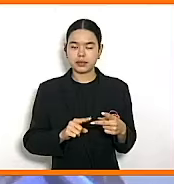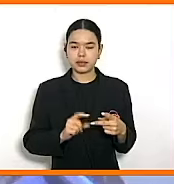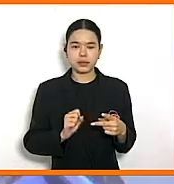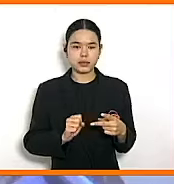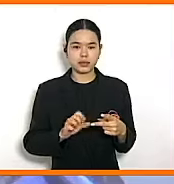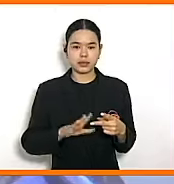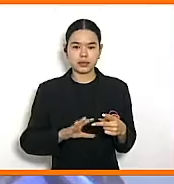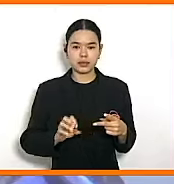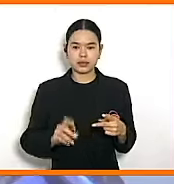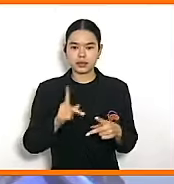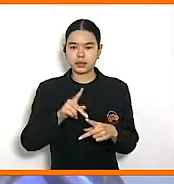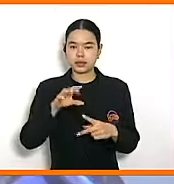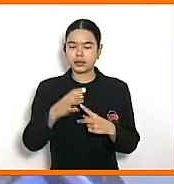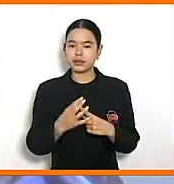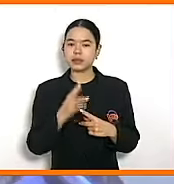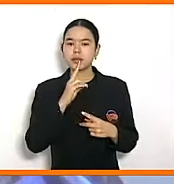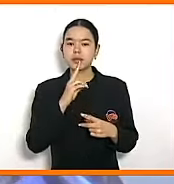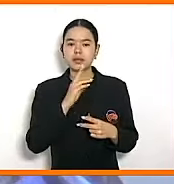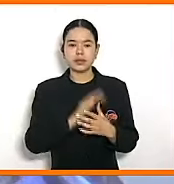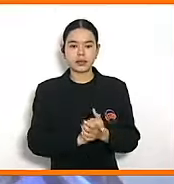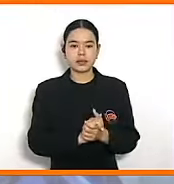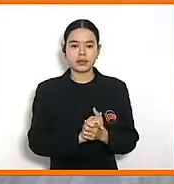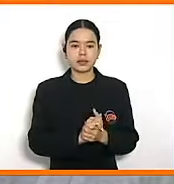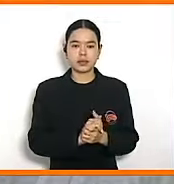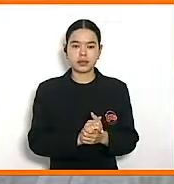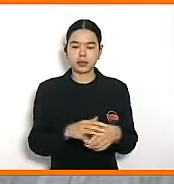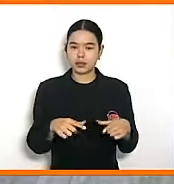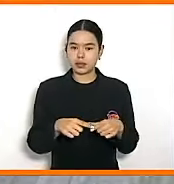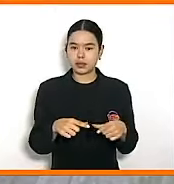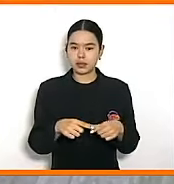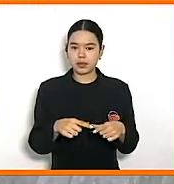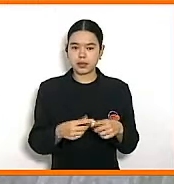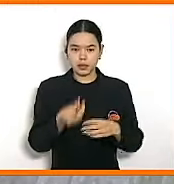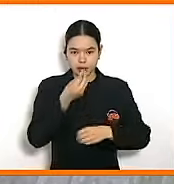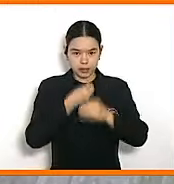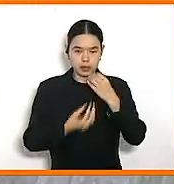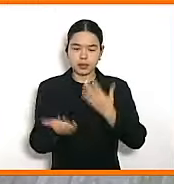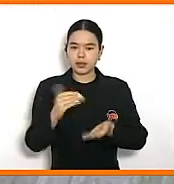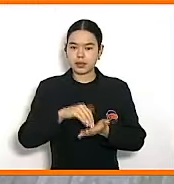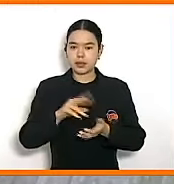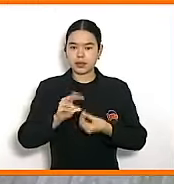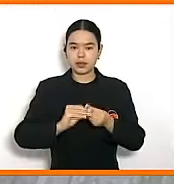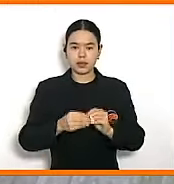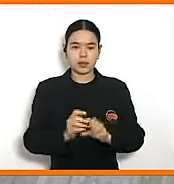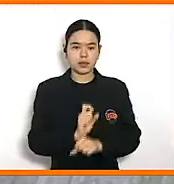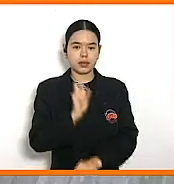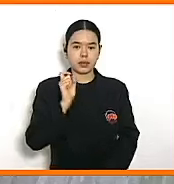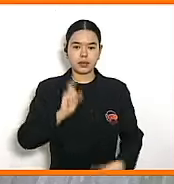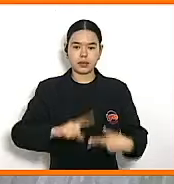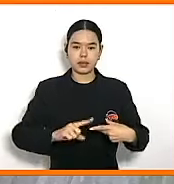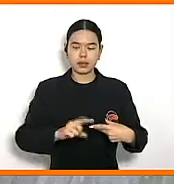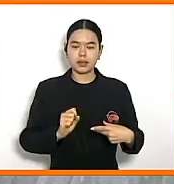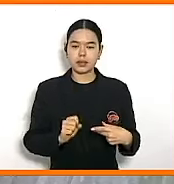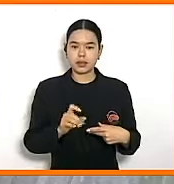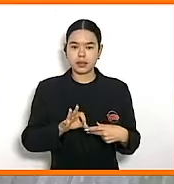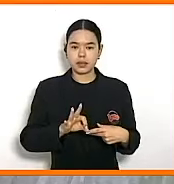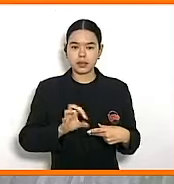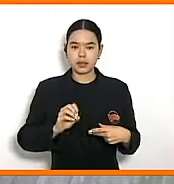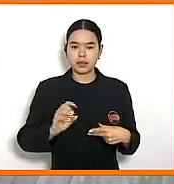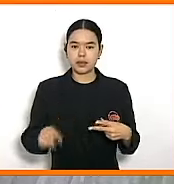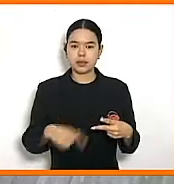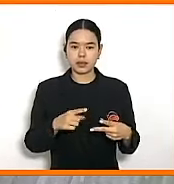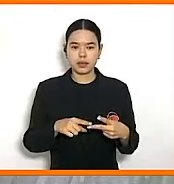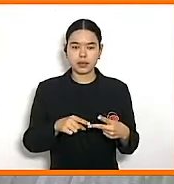afortunado es el 50 con su catrachada Tostón. Con gusto repito los números ganadores. Posición 1, 90. Posición